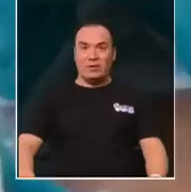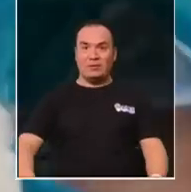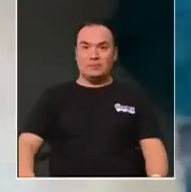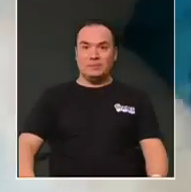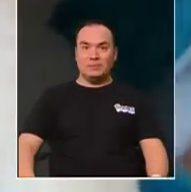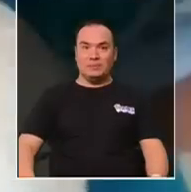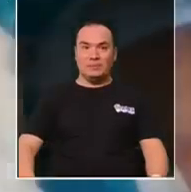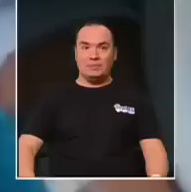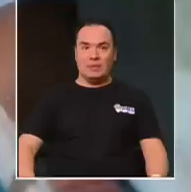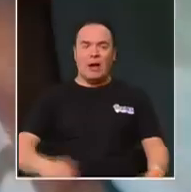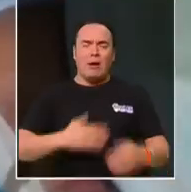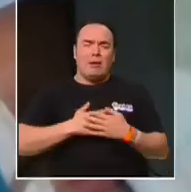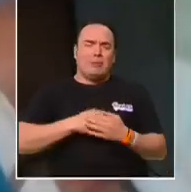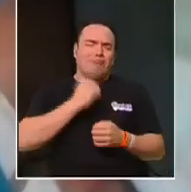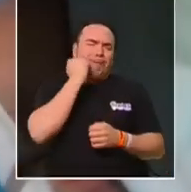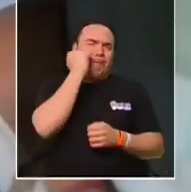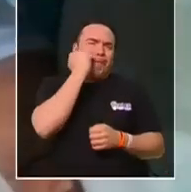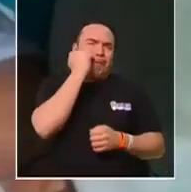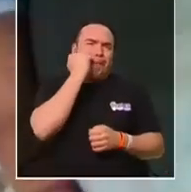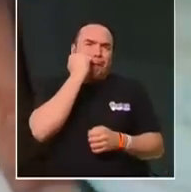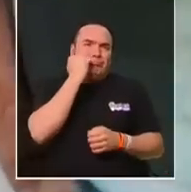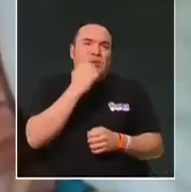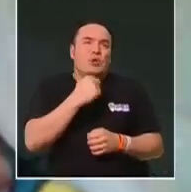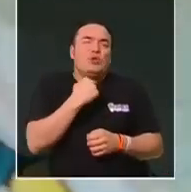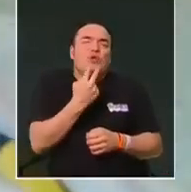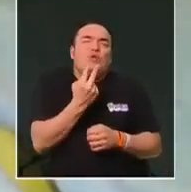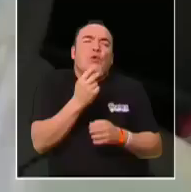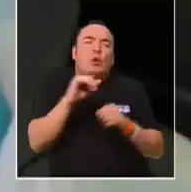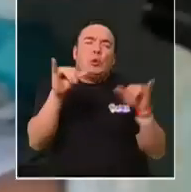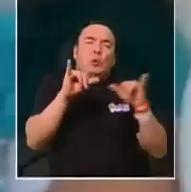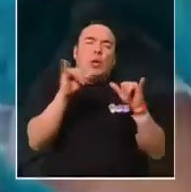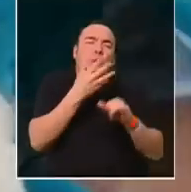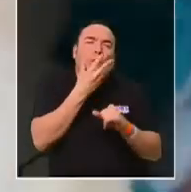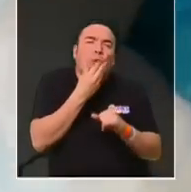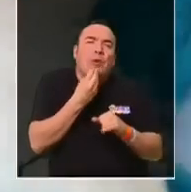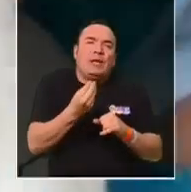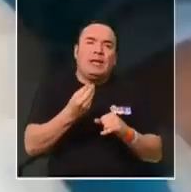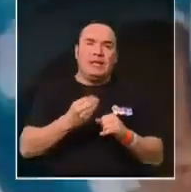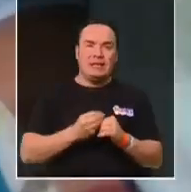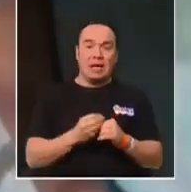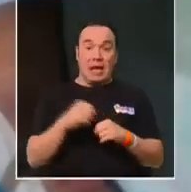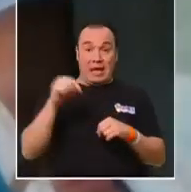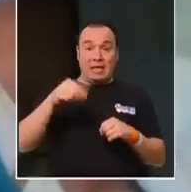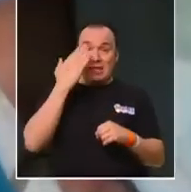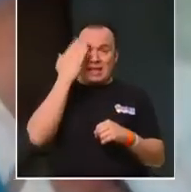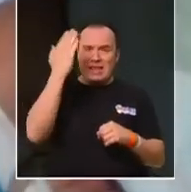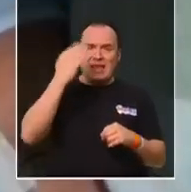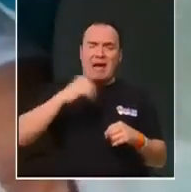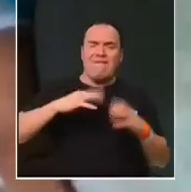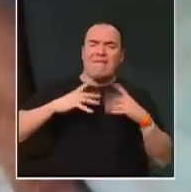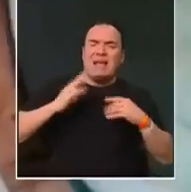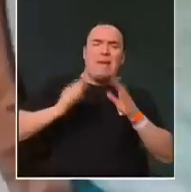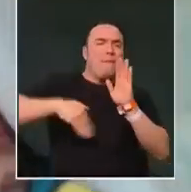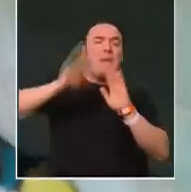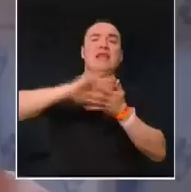gracias. Mira, mi amor. ¿Está tu hermano? Mi hermano es adorable. Su voz es muy linda. Porque es el día más feliz de